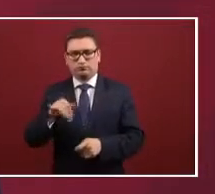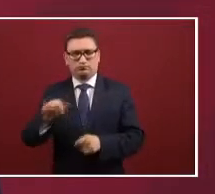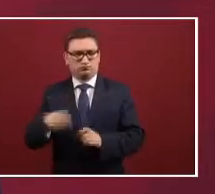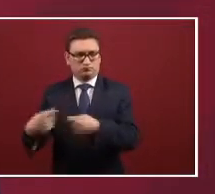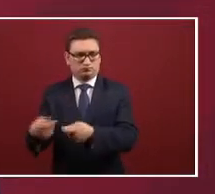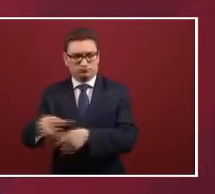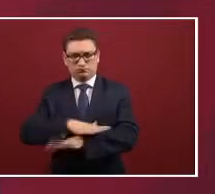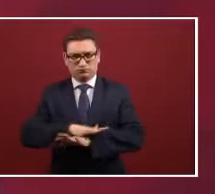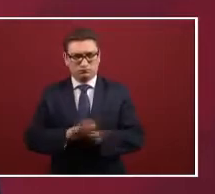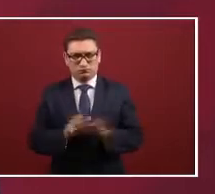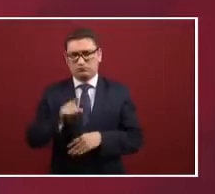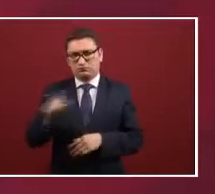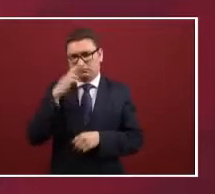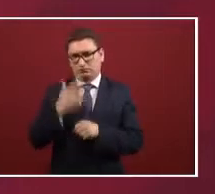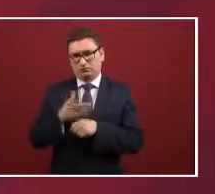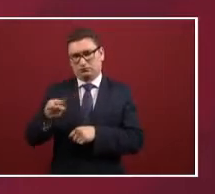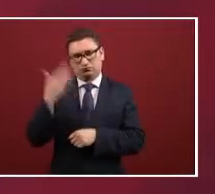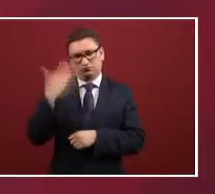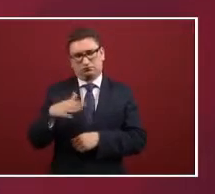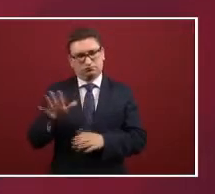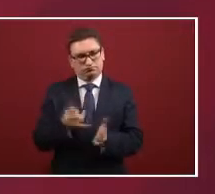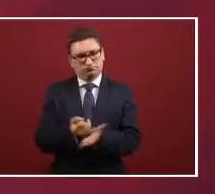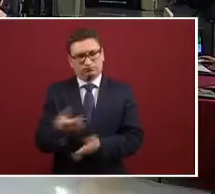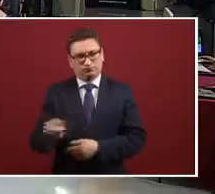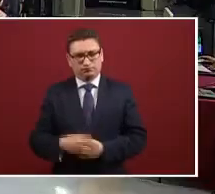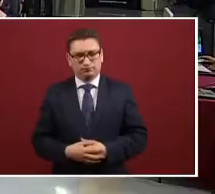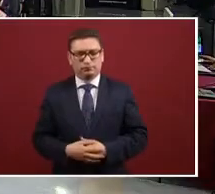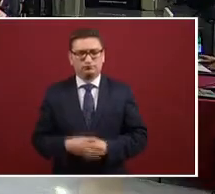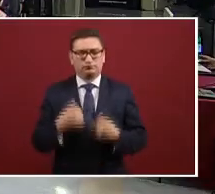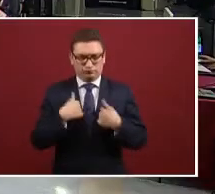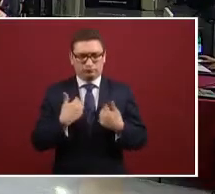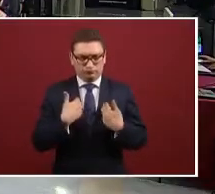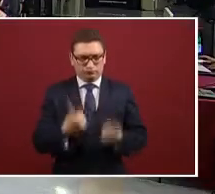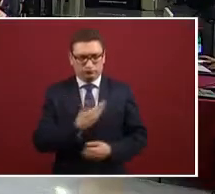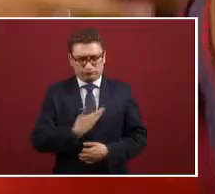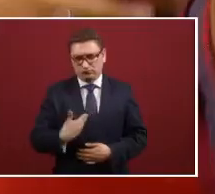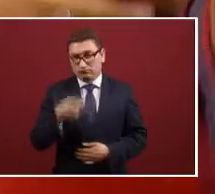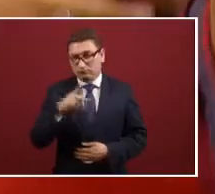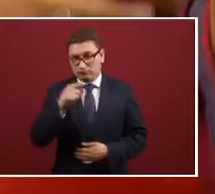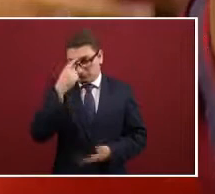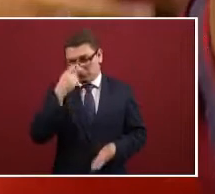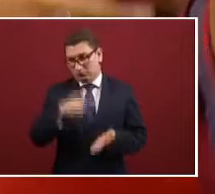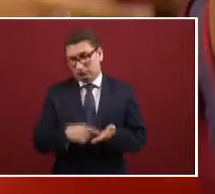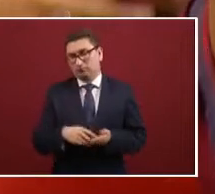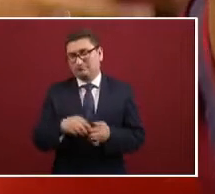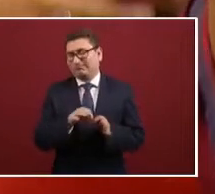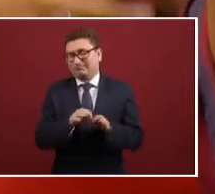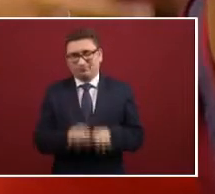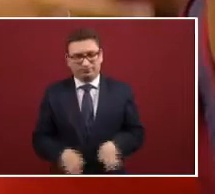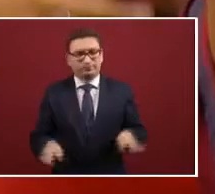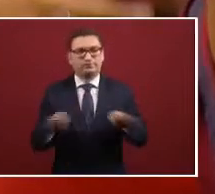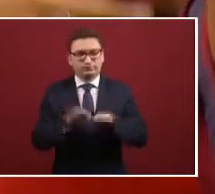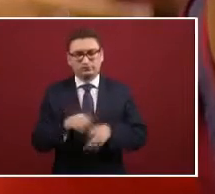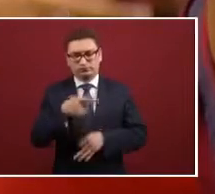y ellos van a decidir bueno en este caso lo entiendo presidente pero no cree que sería fundamental que dieran a conocer